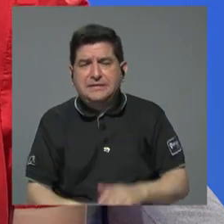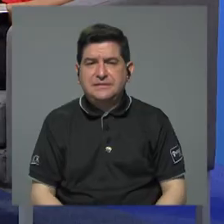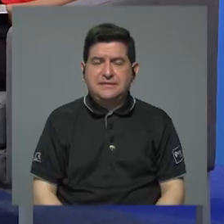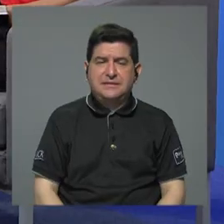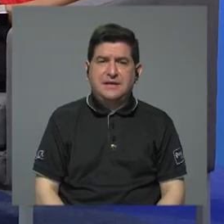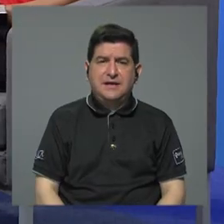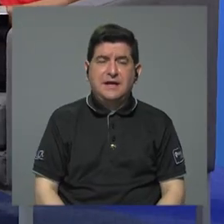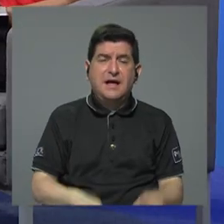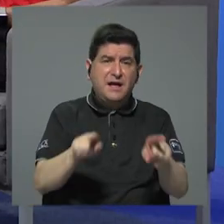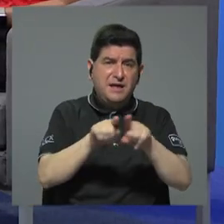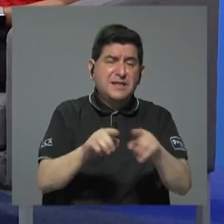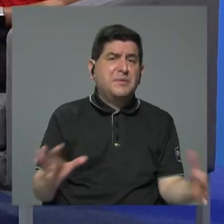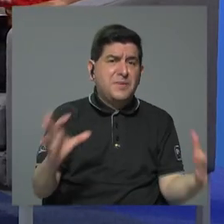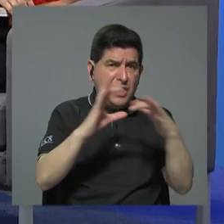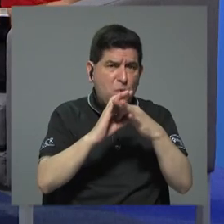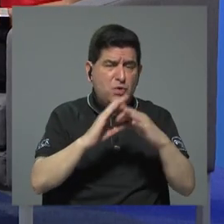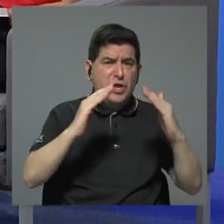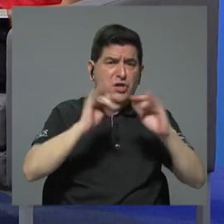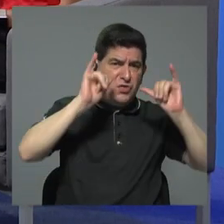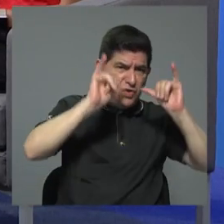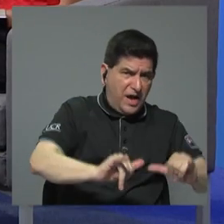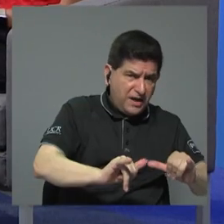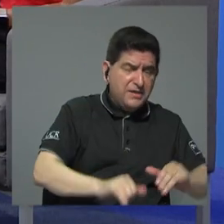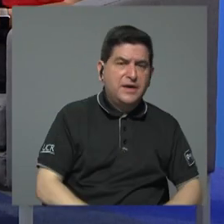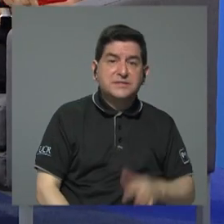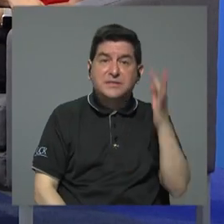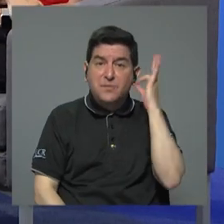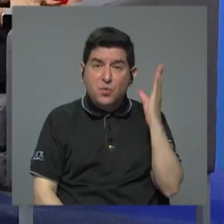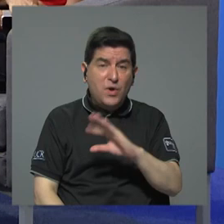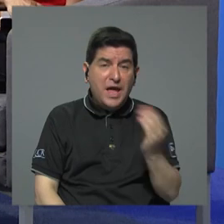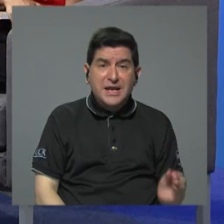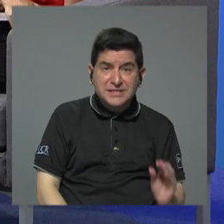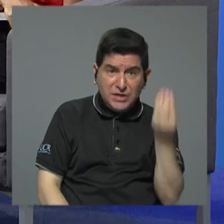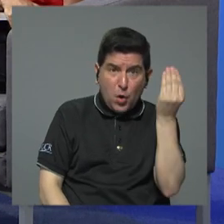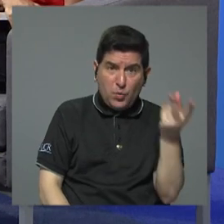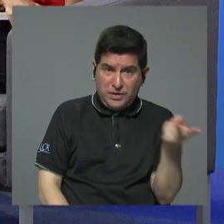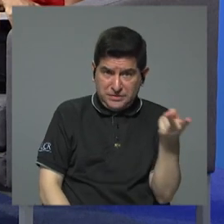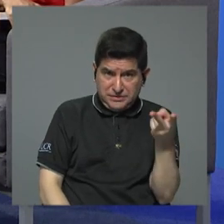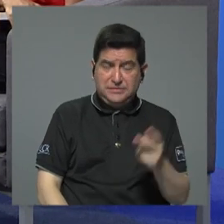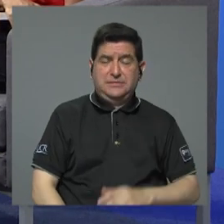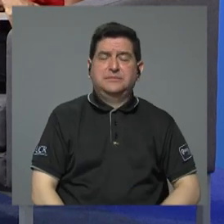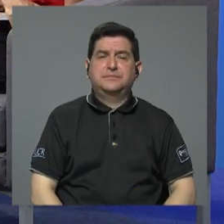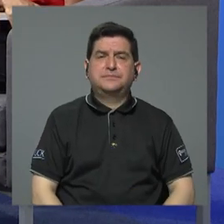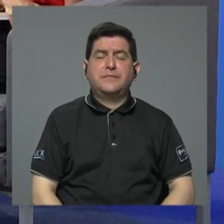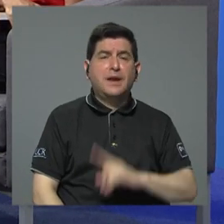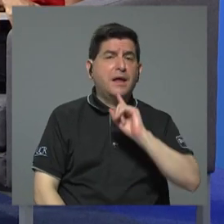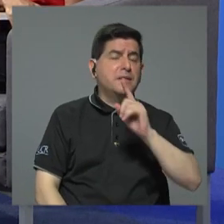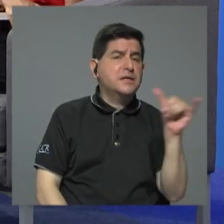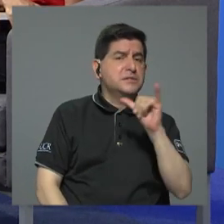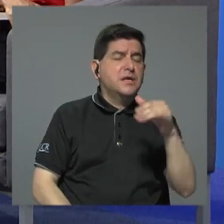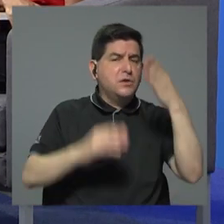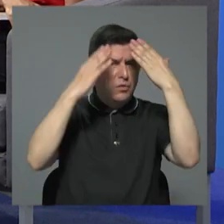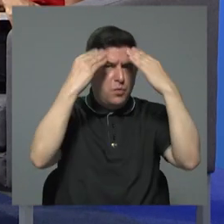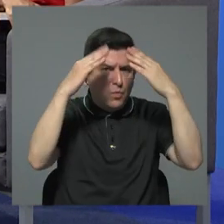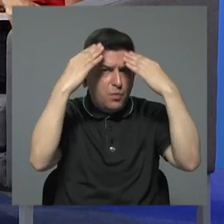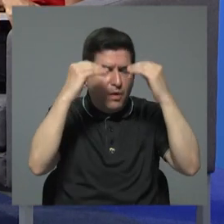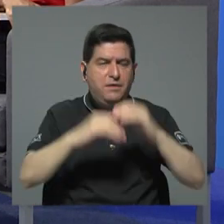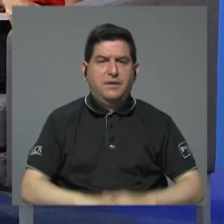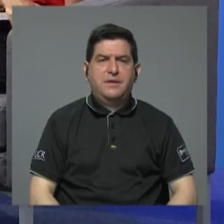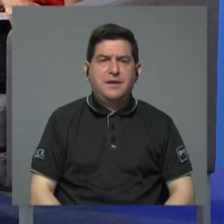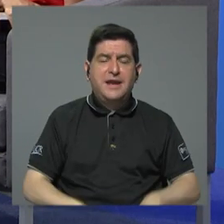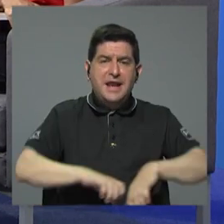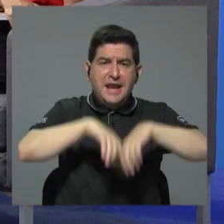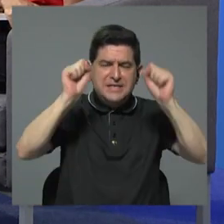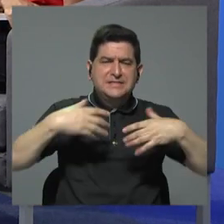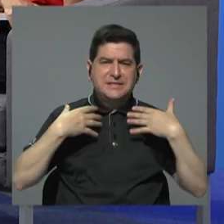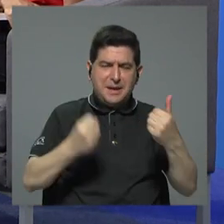al encierro, que esto también afectó a las personas mujeres jóvenes. Mujeres y jóvenes. Correcto. Y lo que menciona también el reportaje es que el